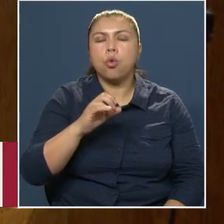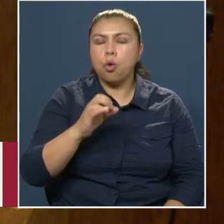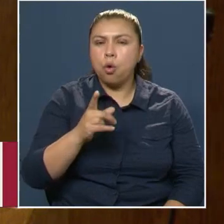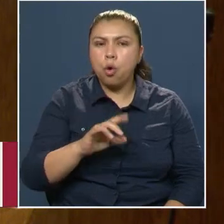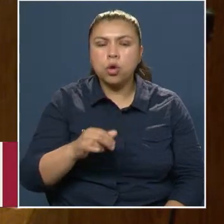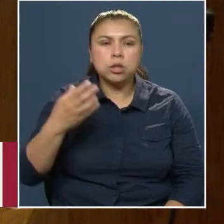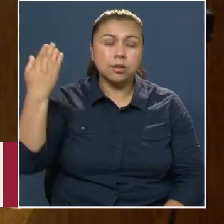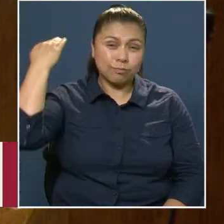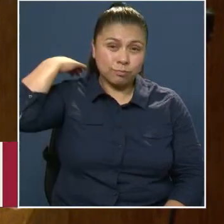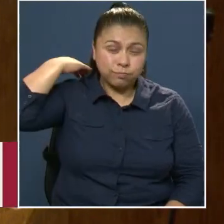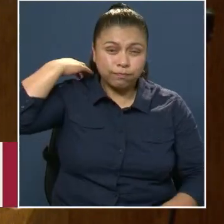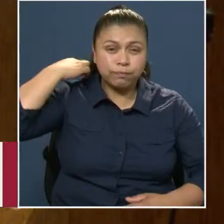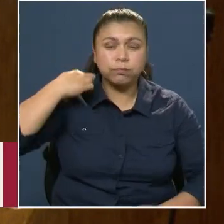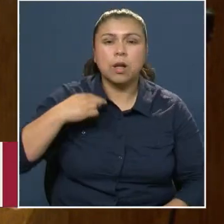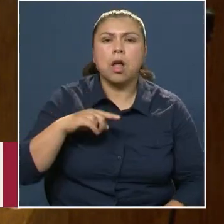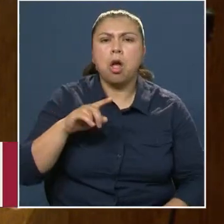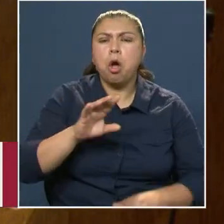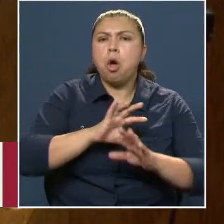para su actuar.